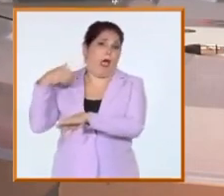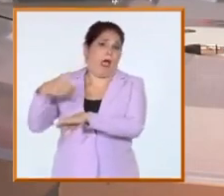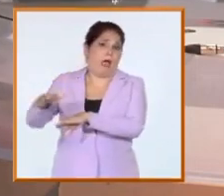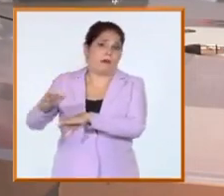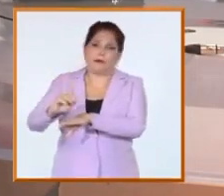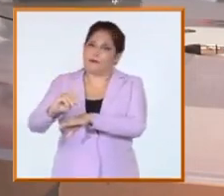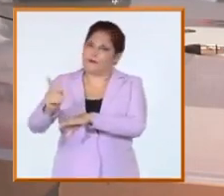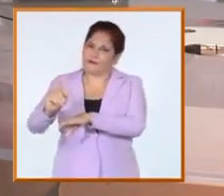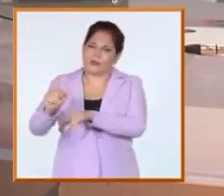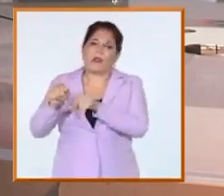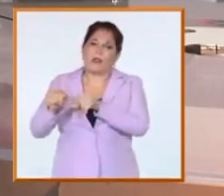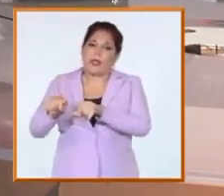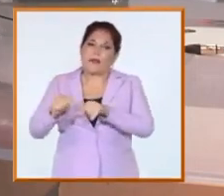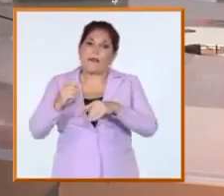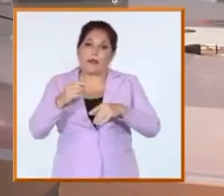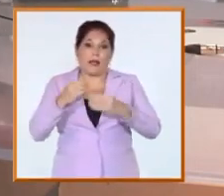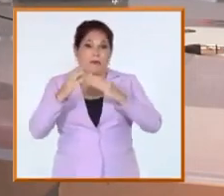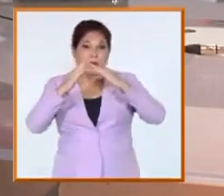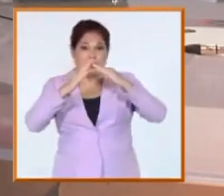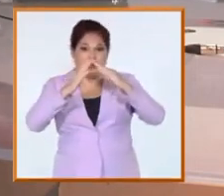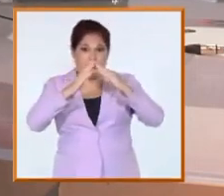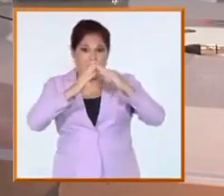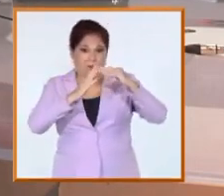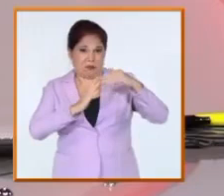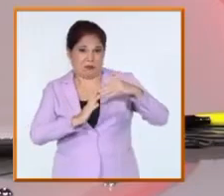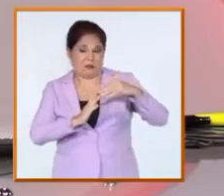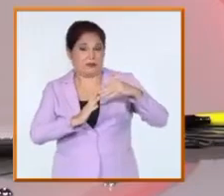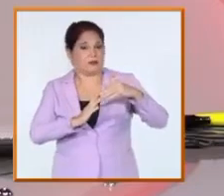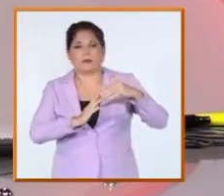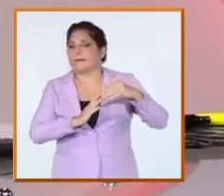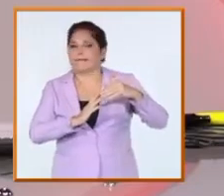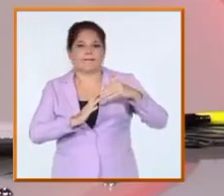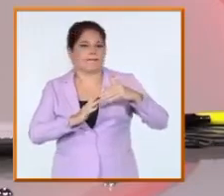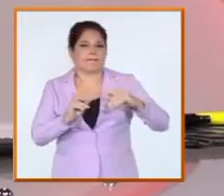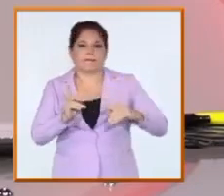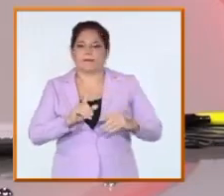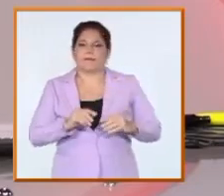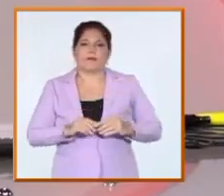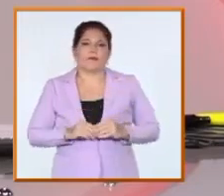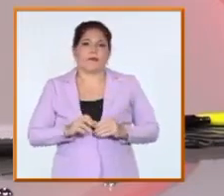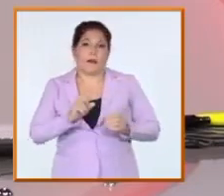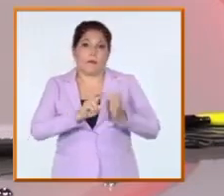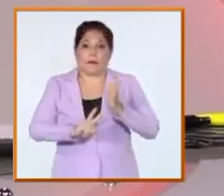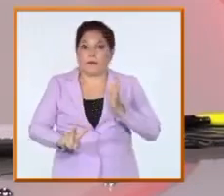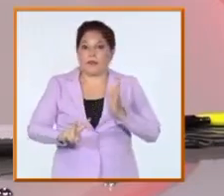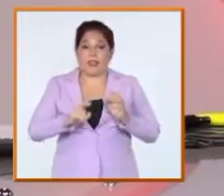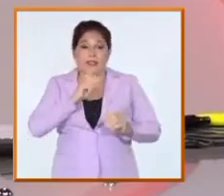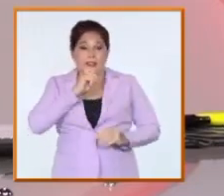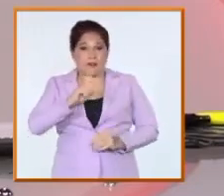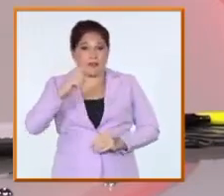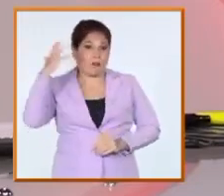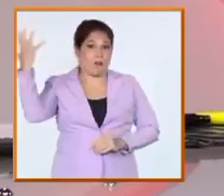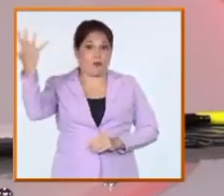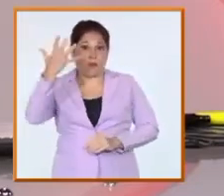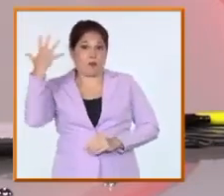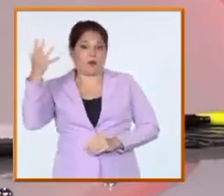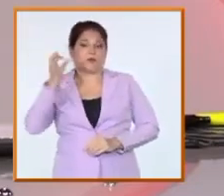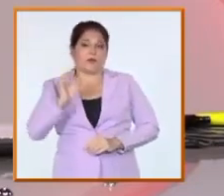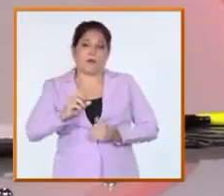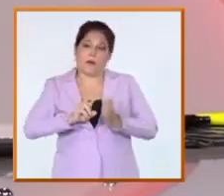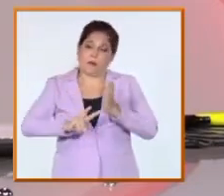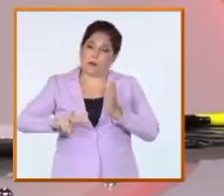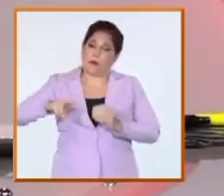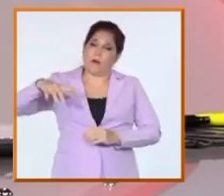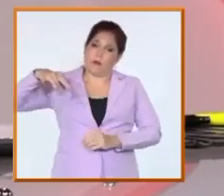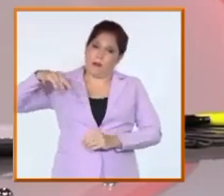en los en los territorios y el problema que está pasando en pensiones de río que es uno de los de los las provincias más golpeadas en los últimos tiempos y tradicionalmente